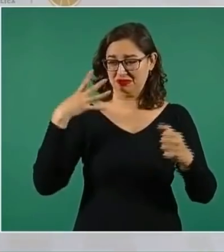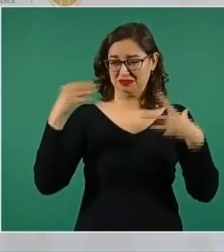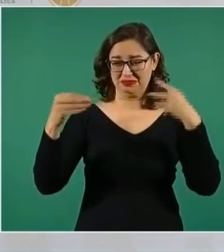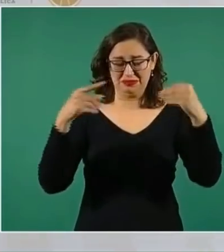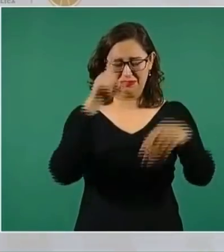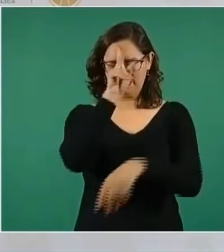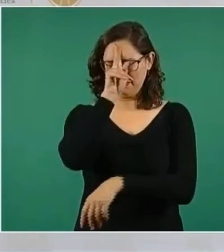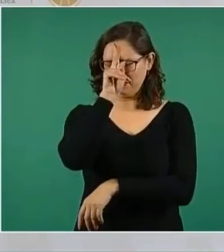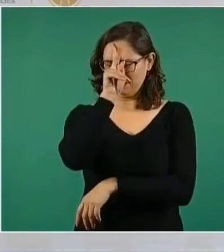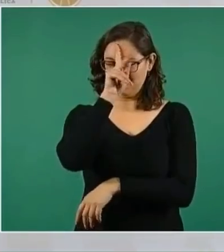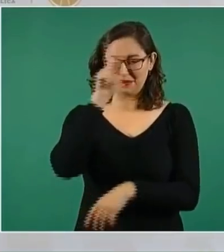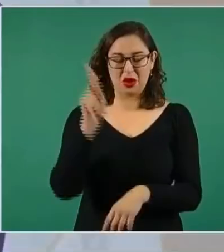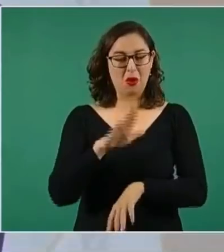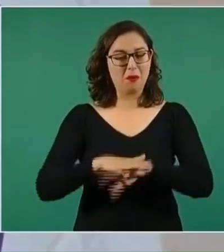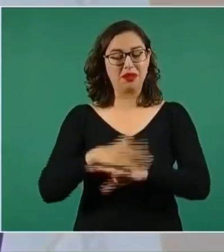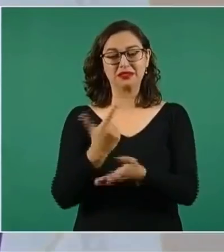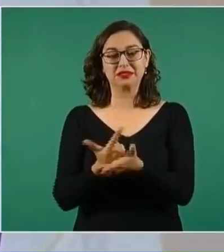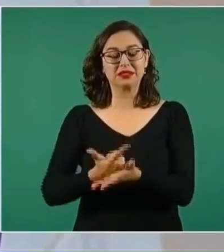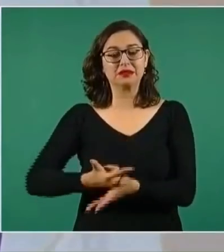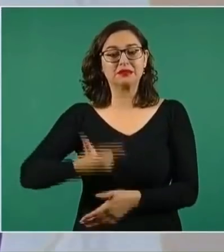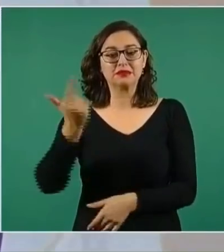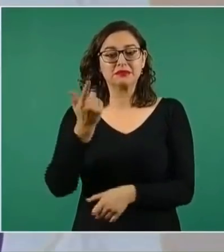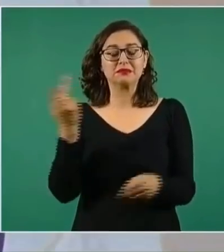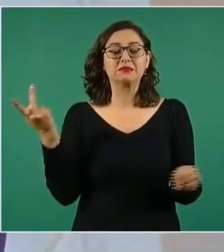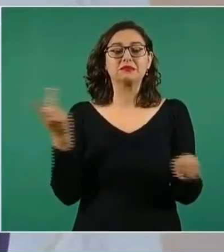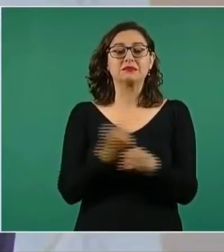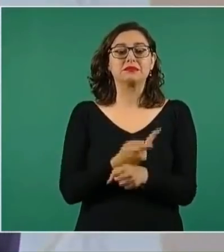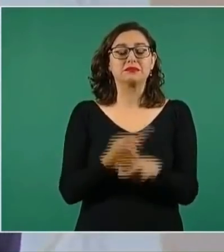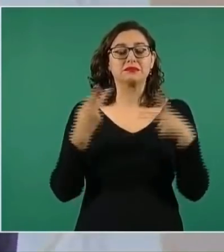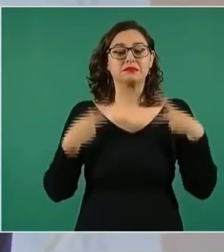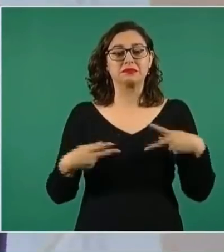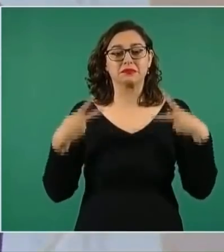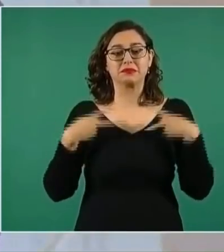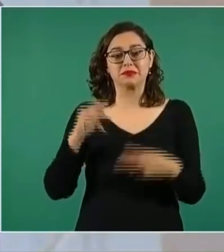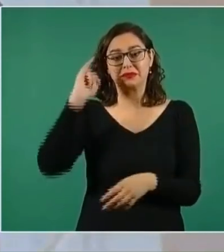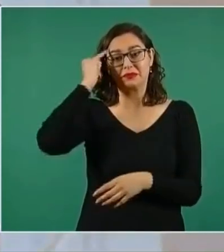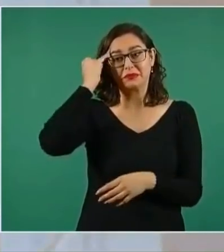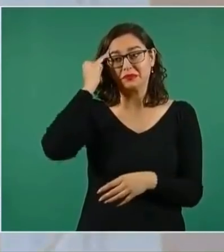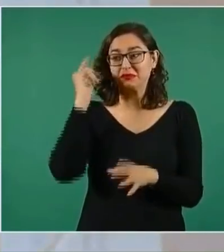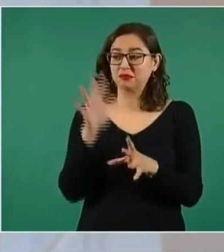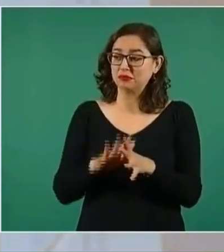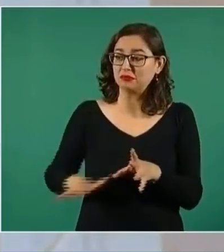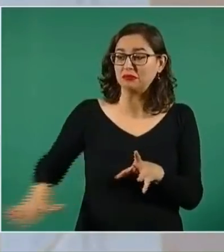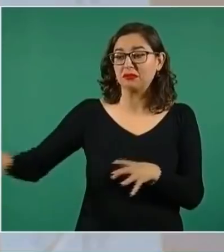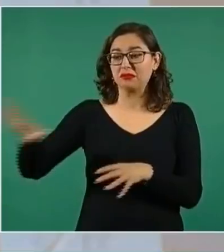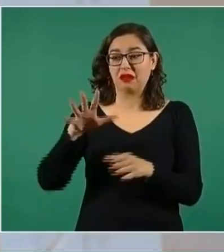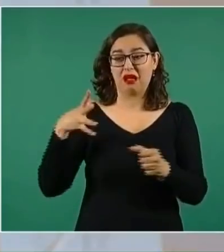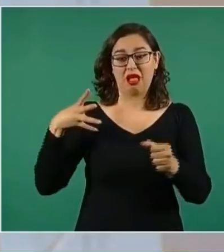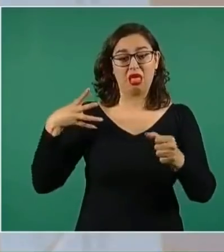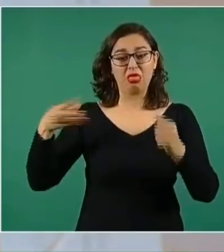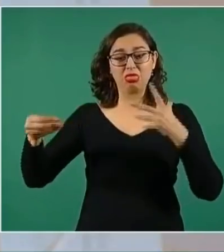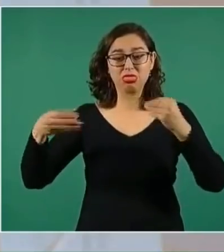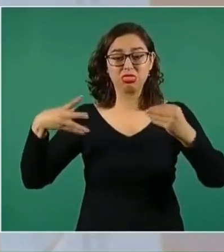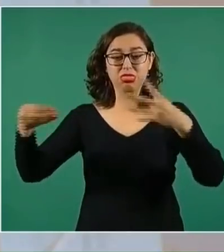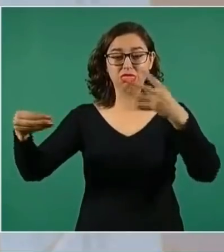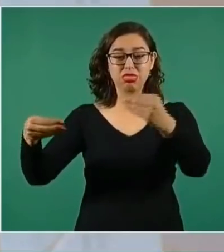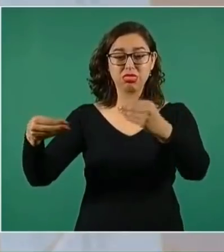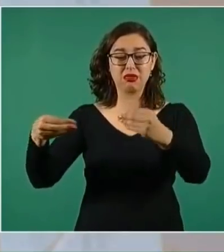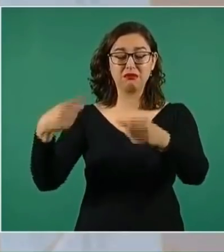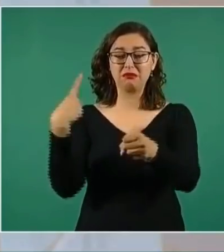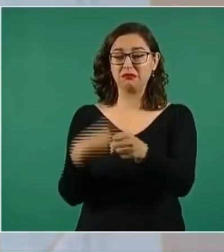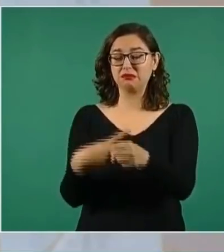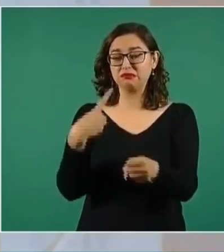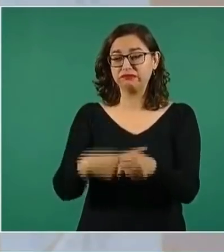lo deseara, la población indígena fue reducida drásticamente por